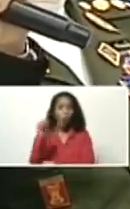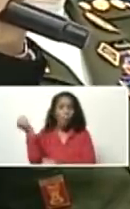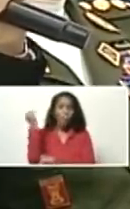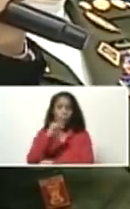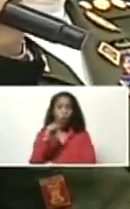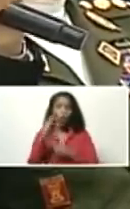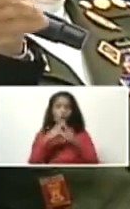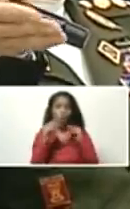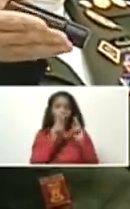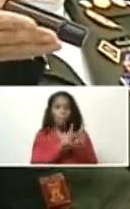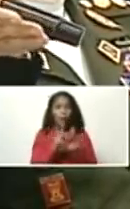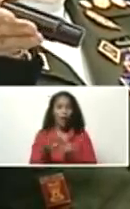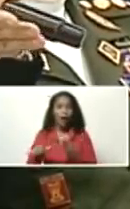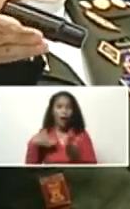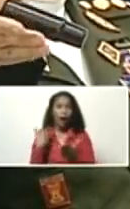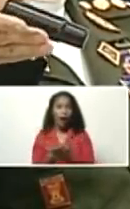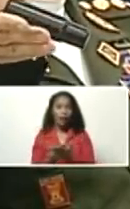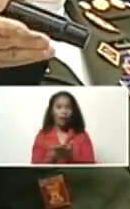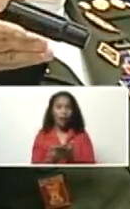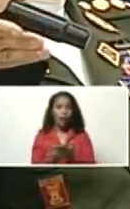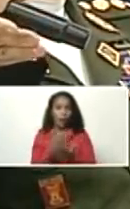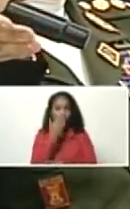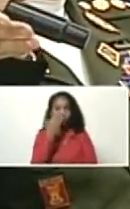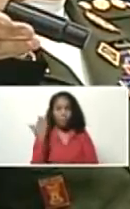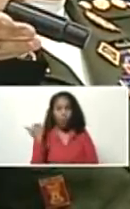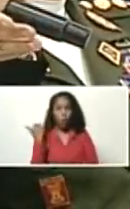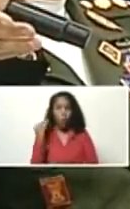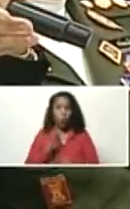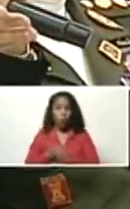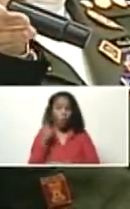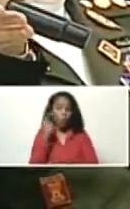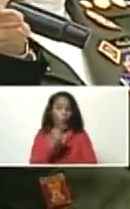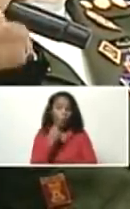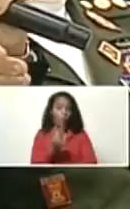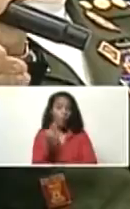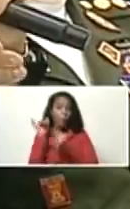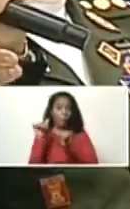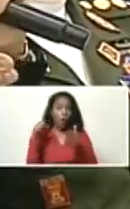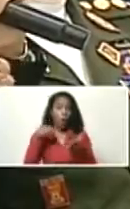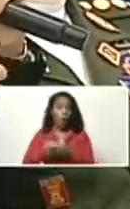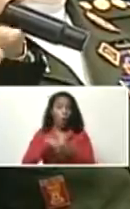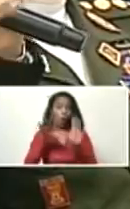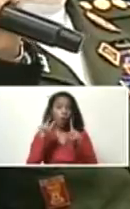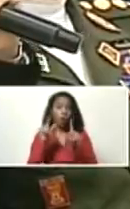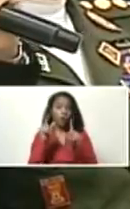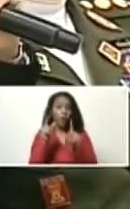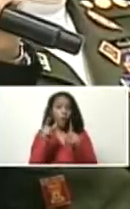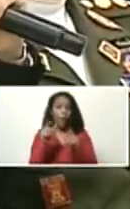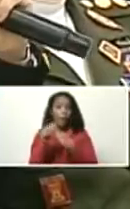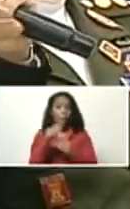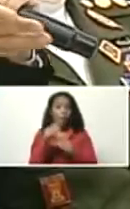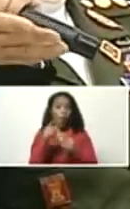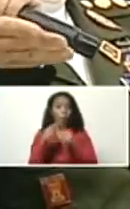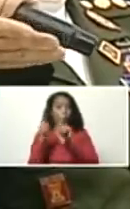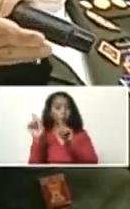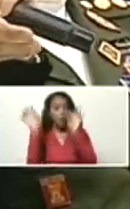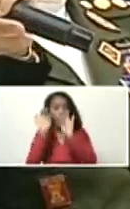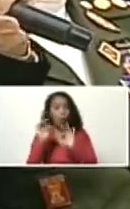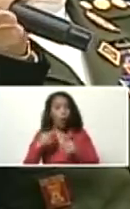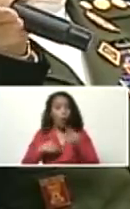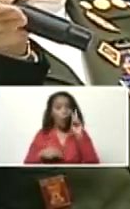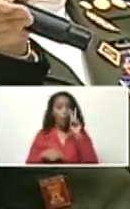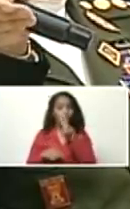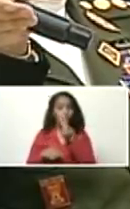todos los planes que hasta hace nada, porque debemos decir que el mismo golpe del 11, bajo otras formas, lo hemos